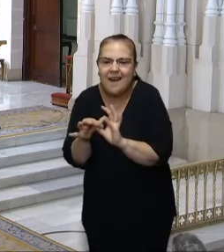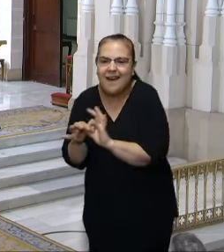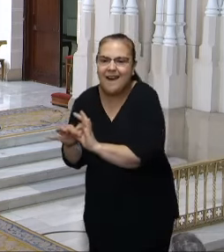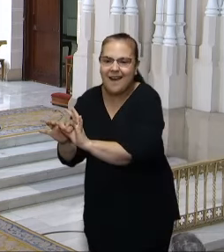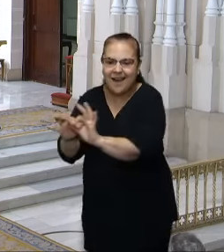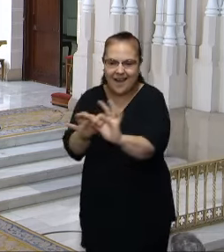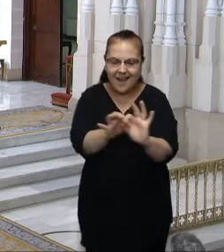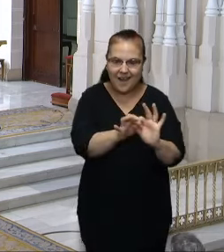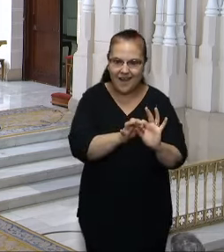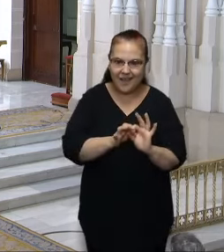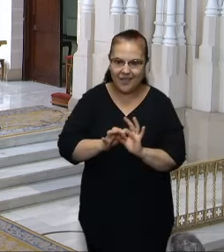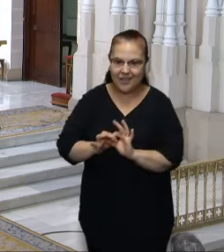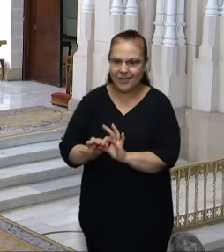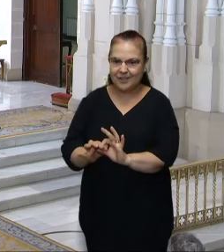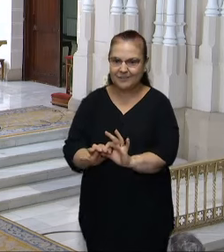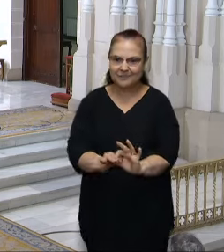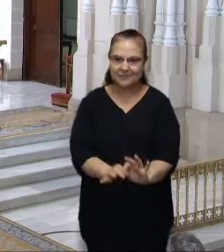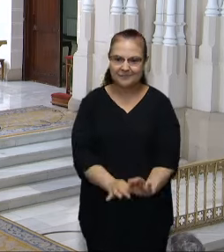unidad